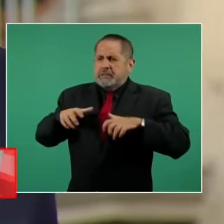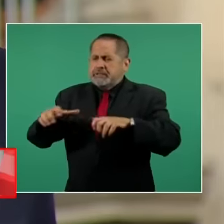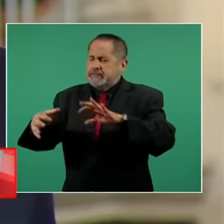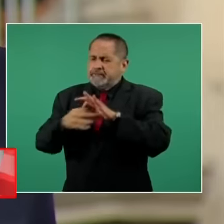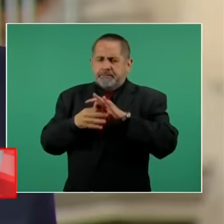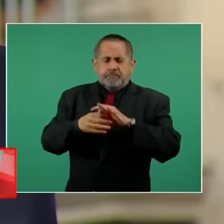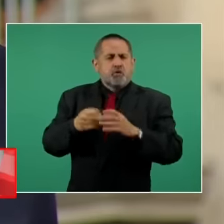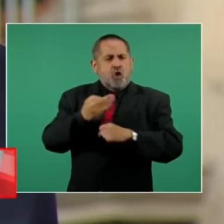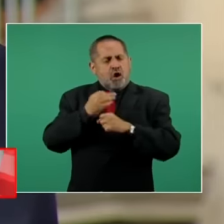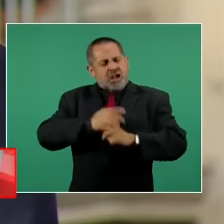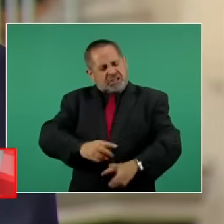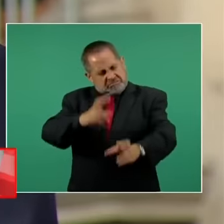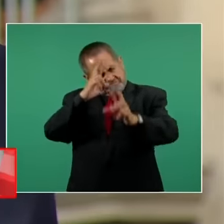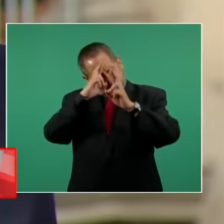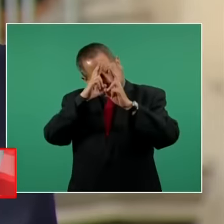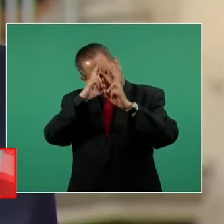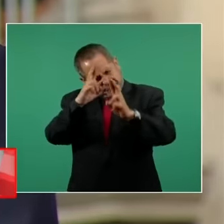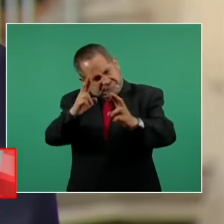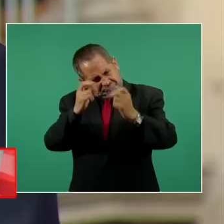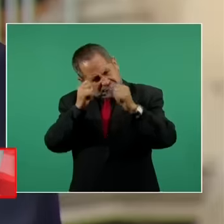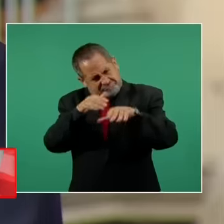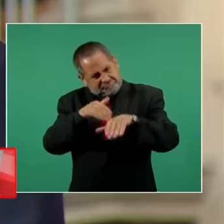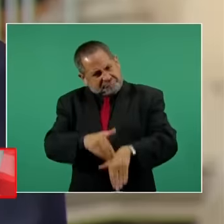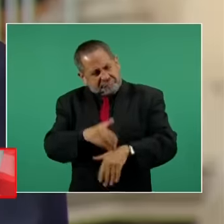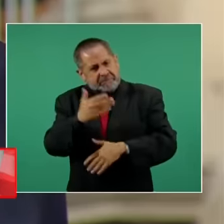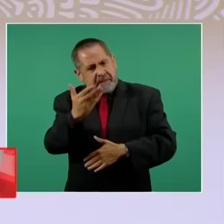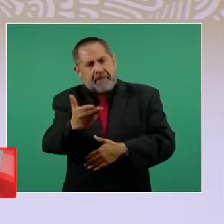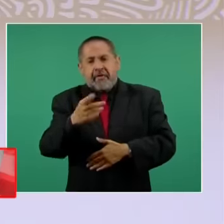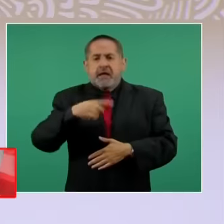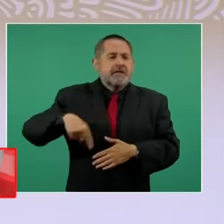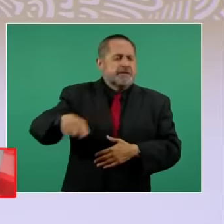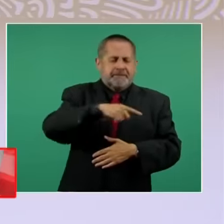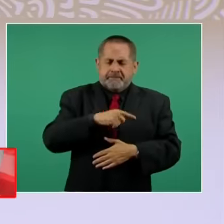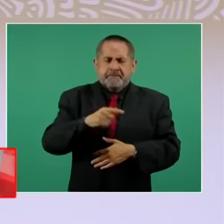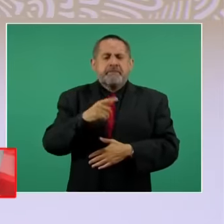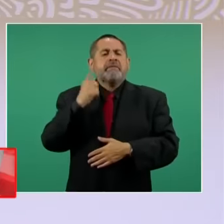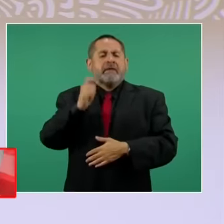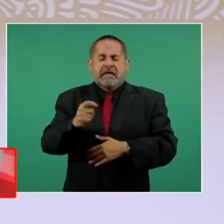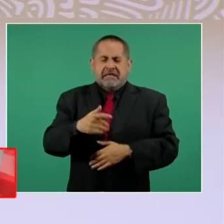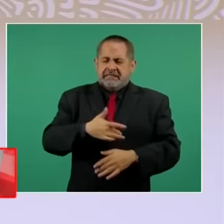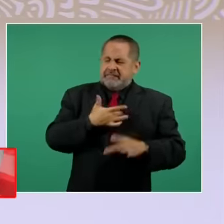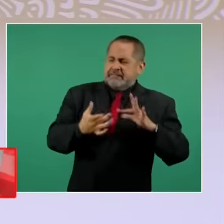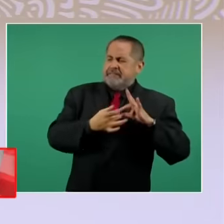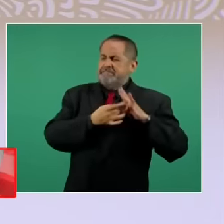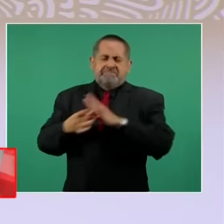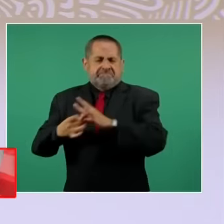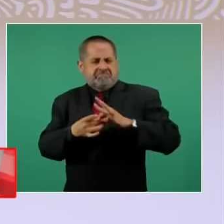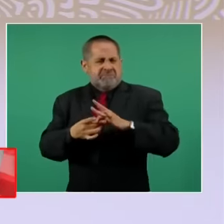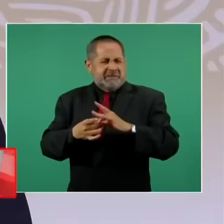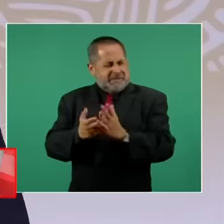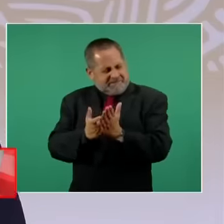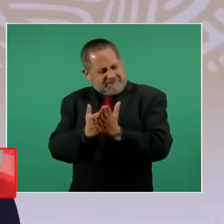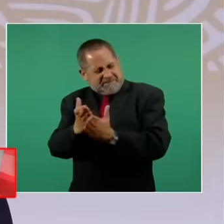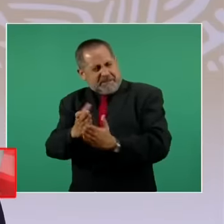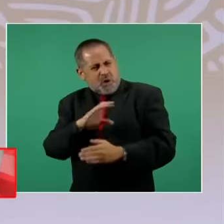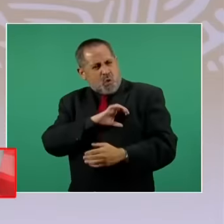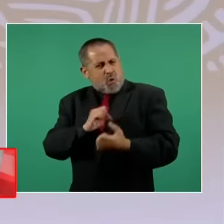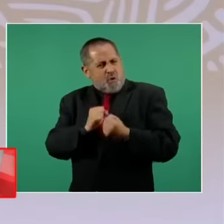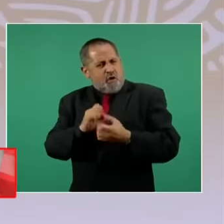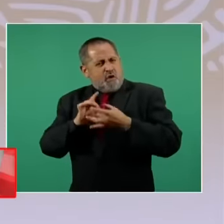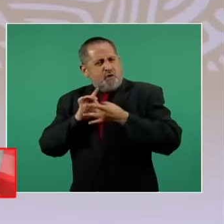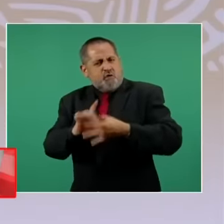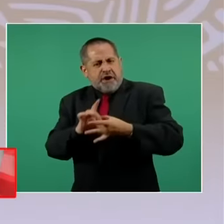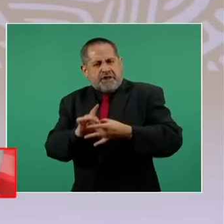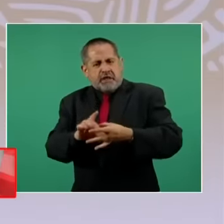aquí a la solidaridad sostenida, invariable, apasionada y firme que siempre